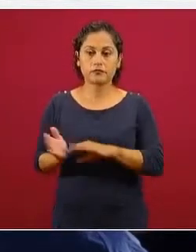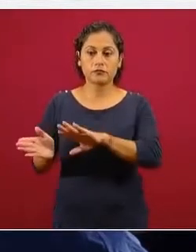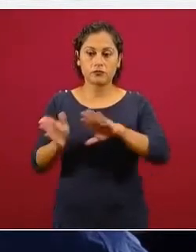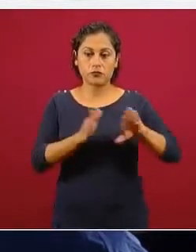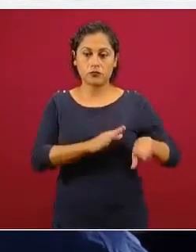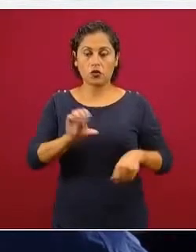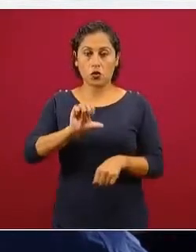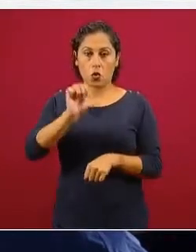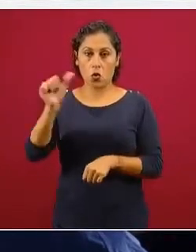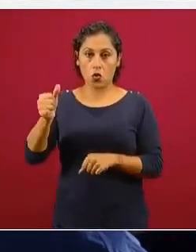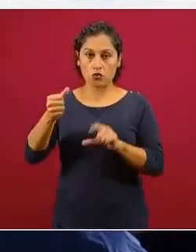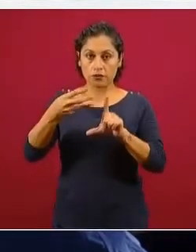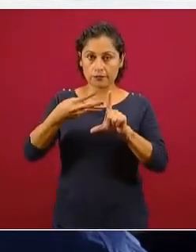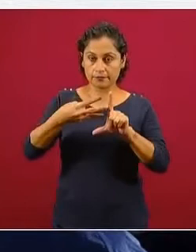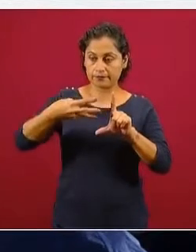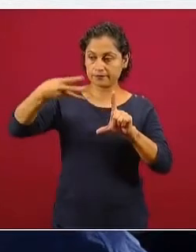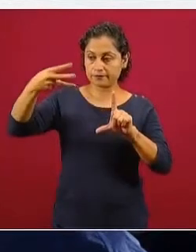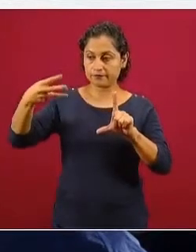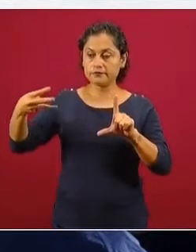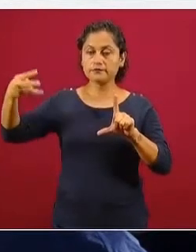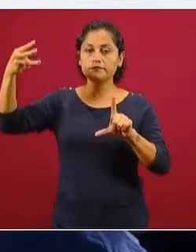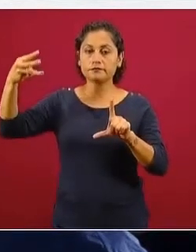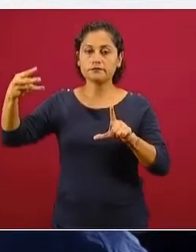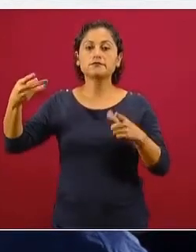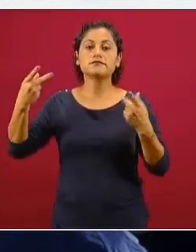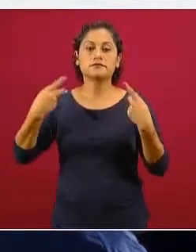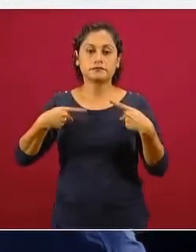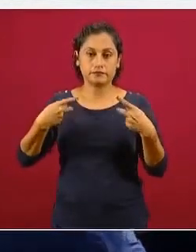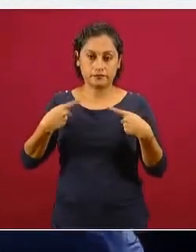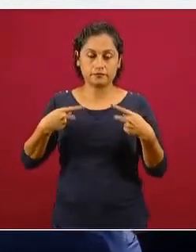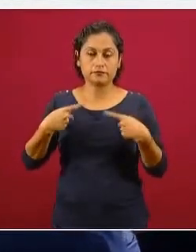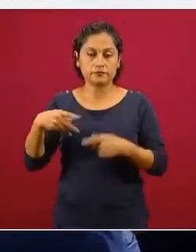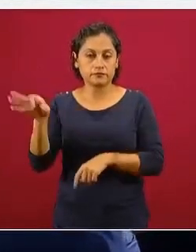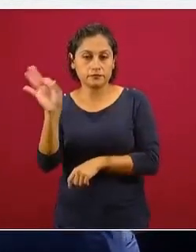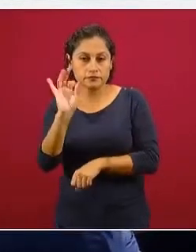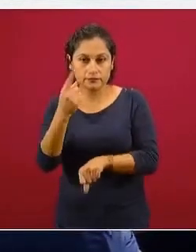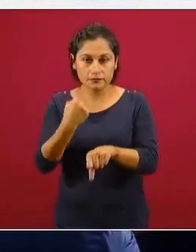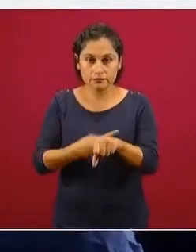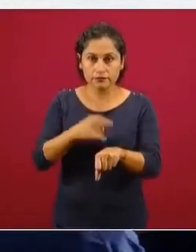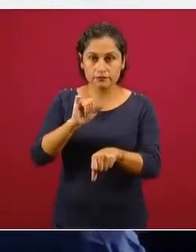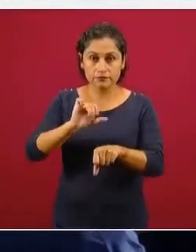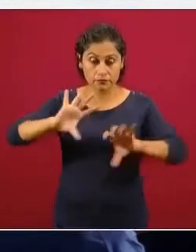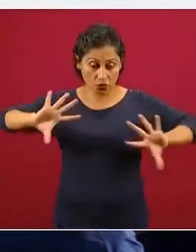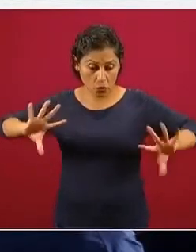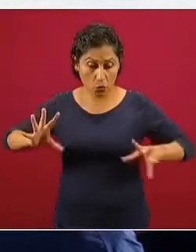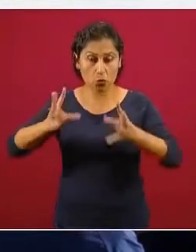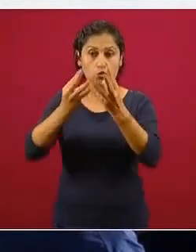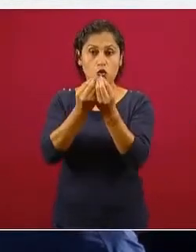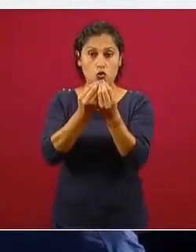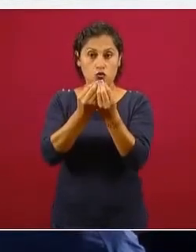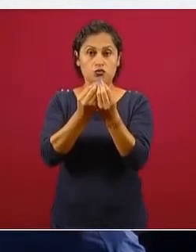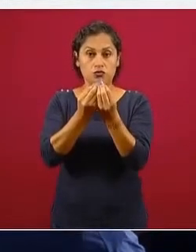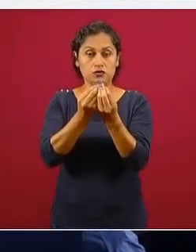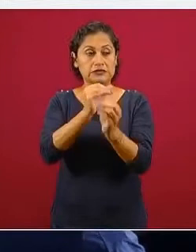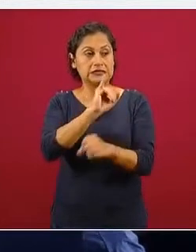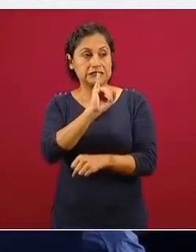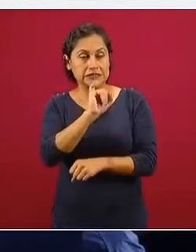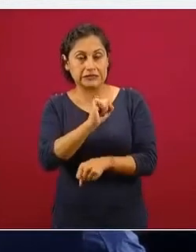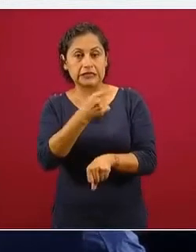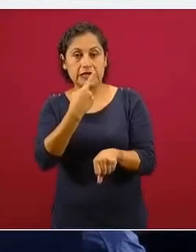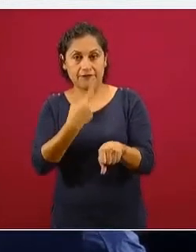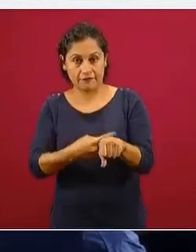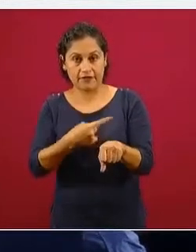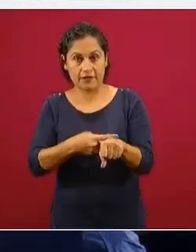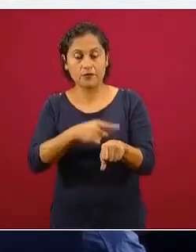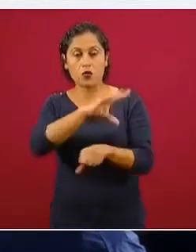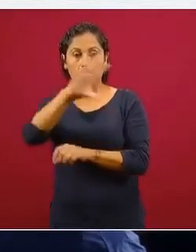que es precisamente de los casos estimados, es decir, tomamos todos estos casos que ya son confirmados con una prueba positiva y